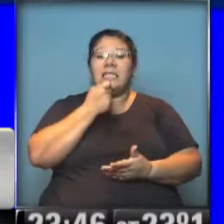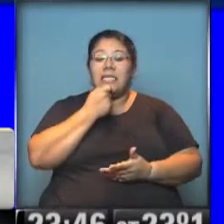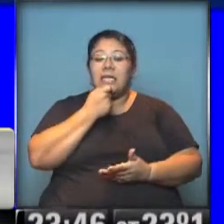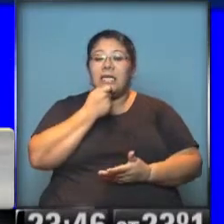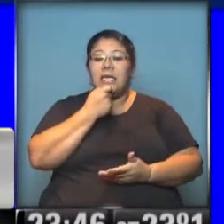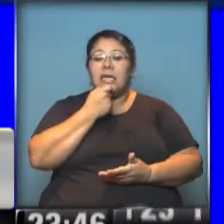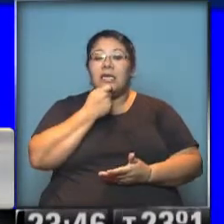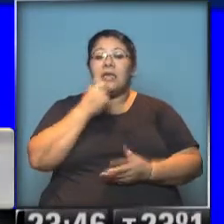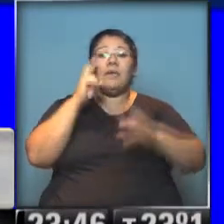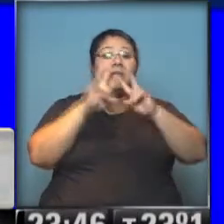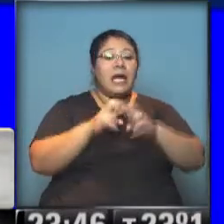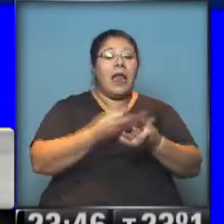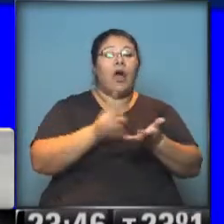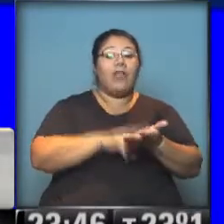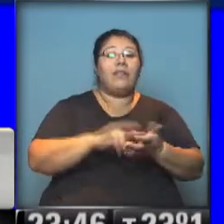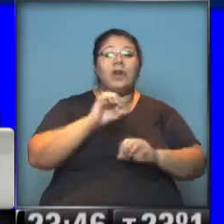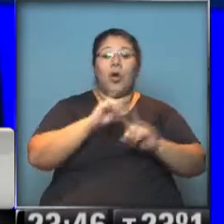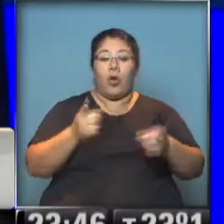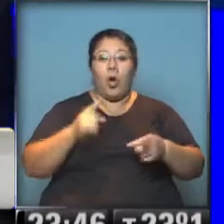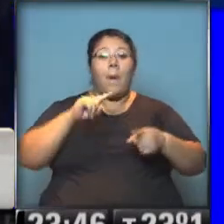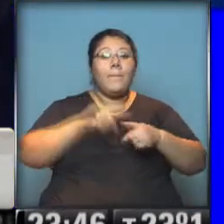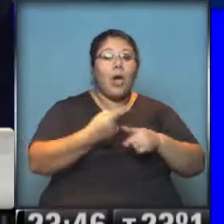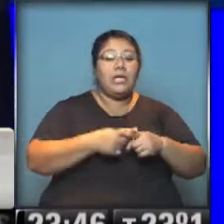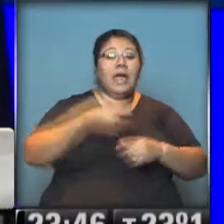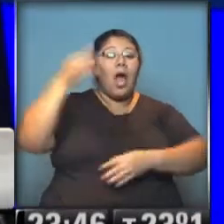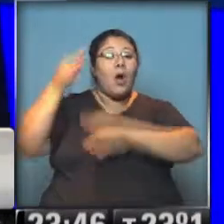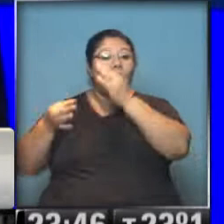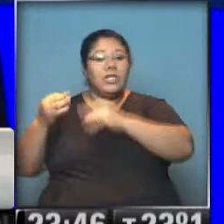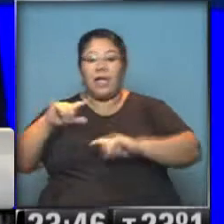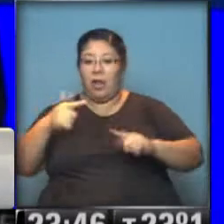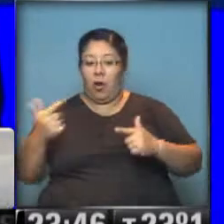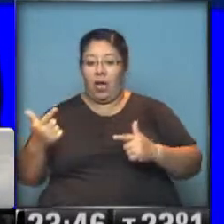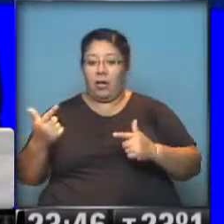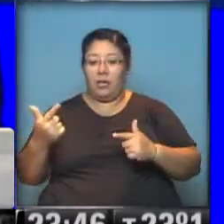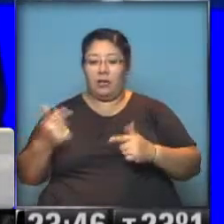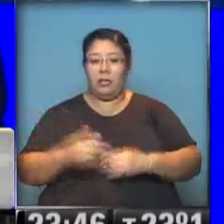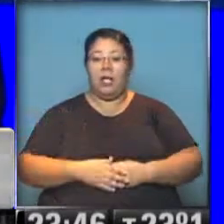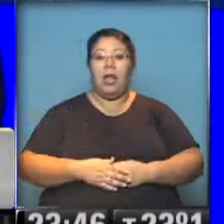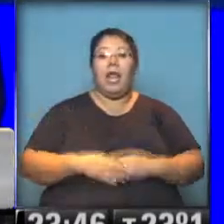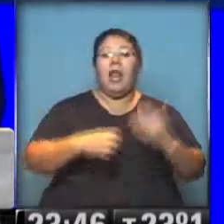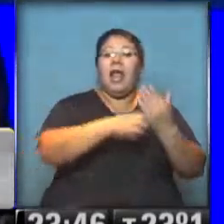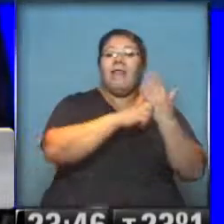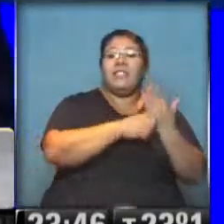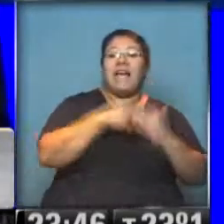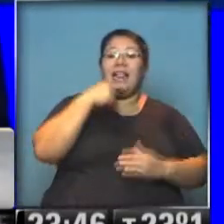aclaro, último punto, es una apelación política, no judicial, no hay elementos judiciales. Lo que dice Polichita y lo dice en